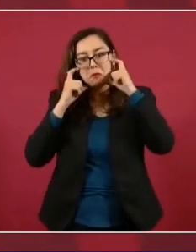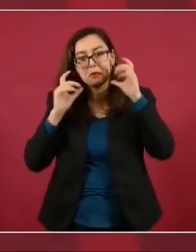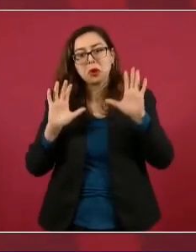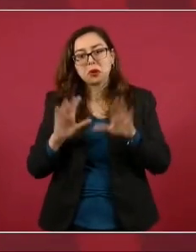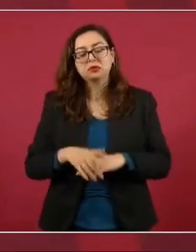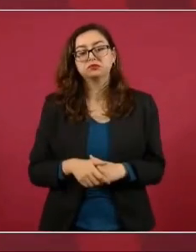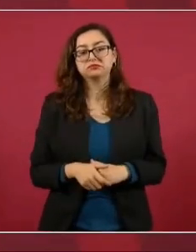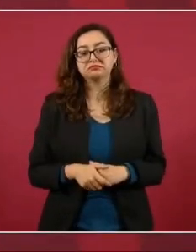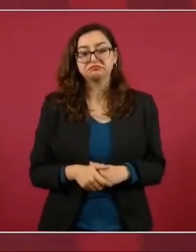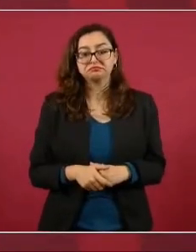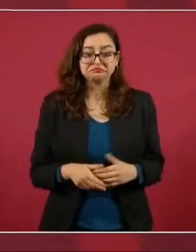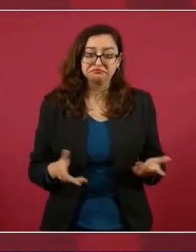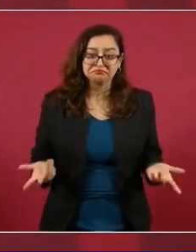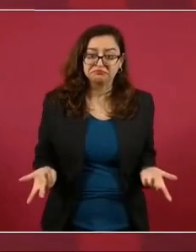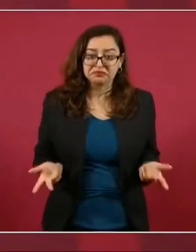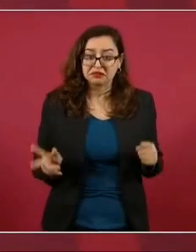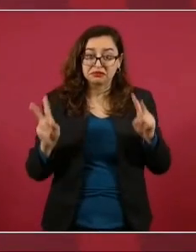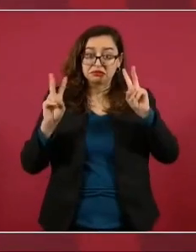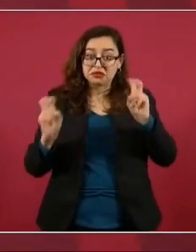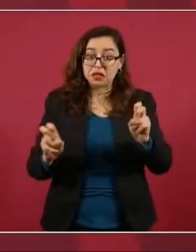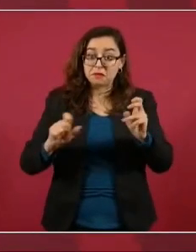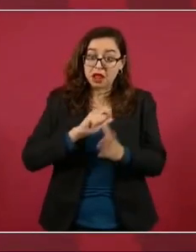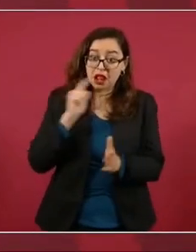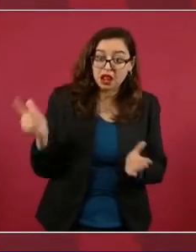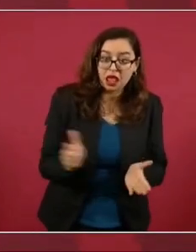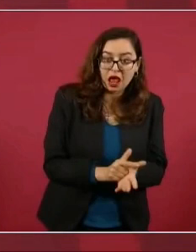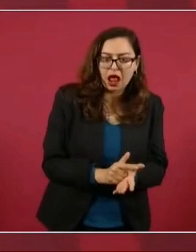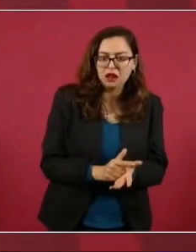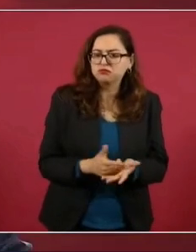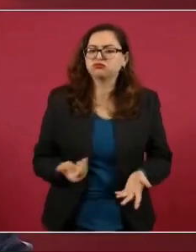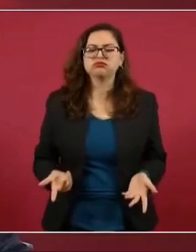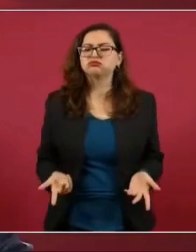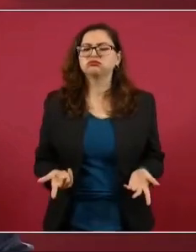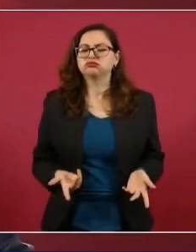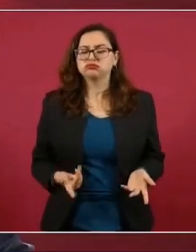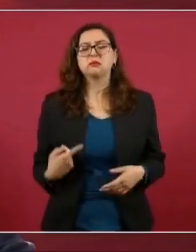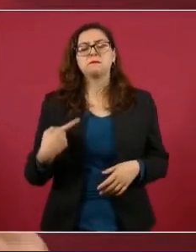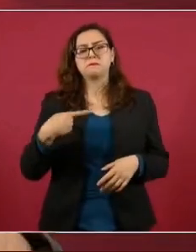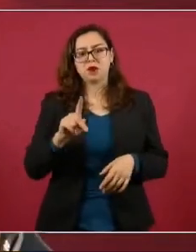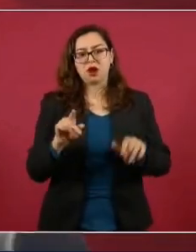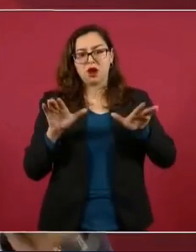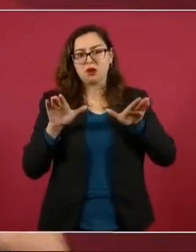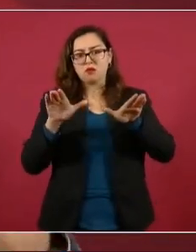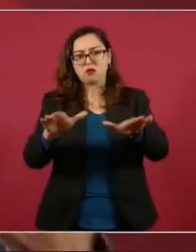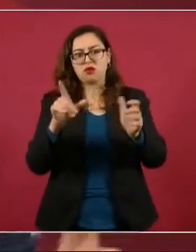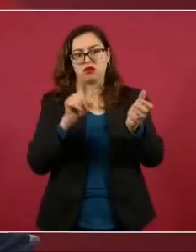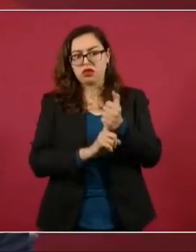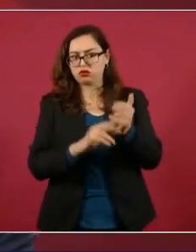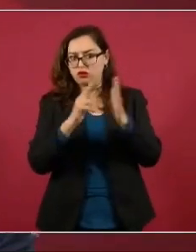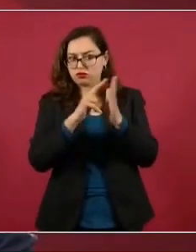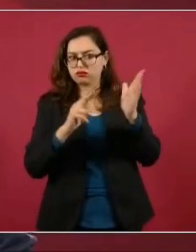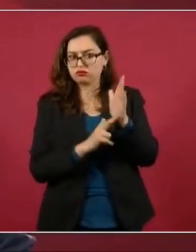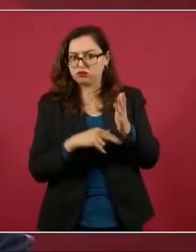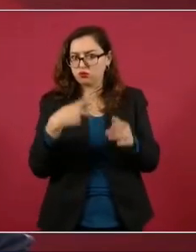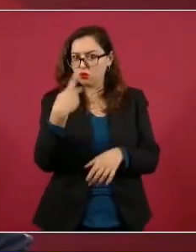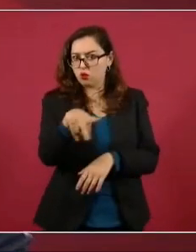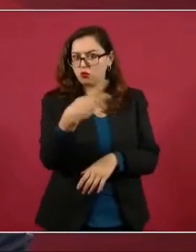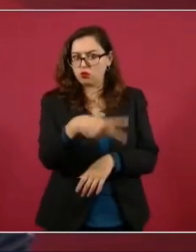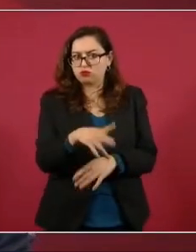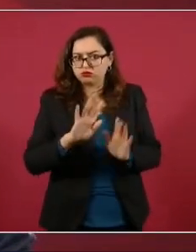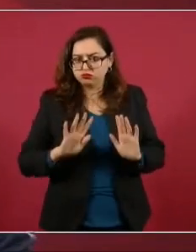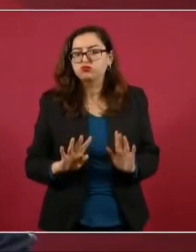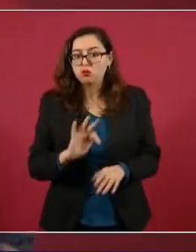es propiamente ilegal, tienen competencias las autoridades de aeronáutica para tomar ciertas